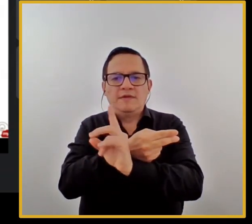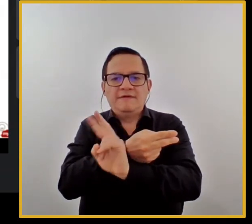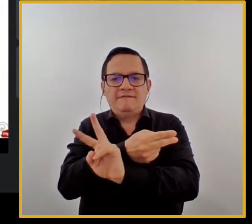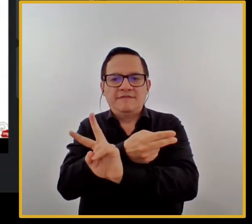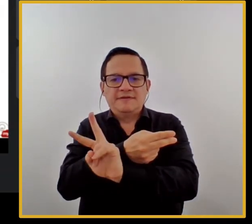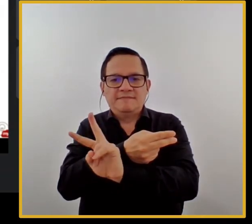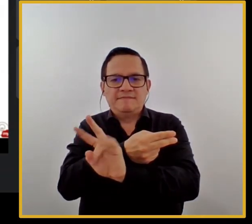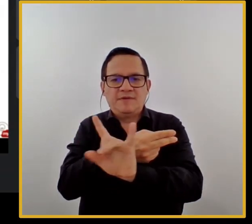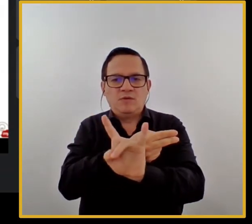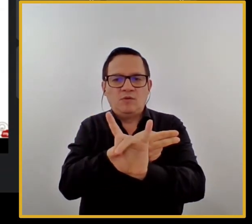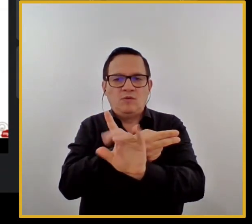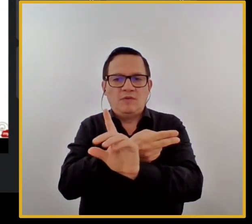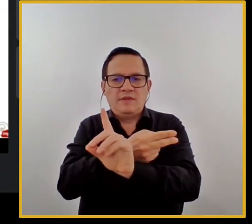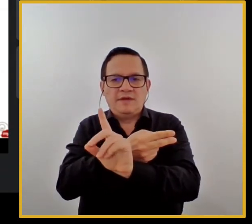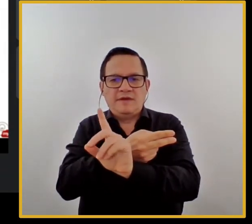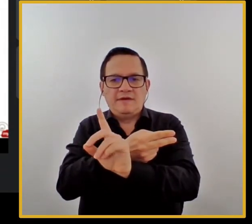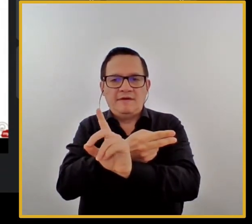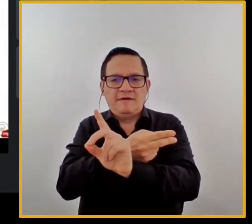Entonces acá